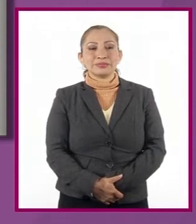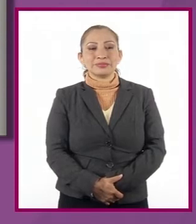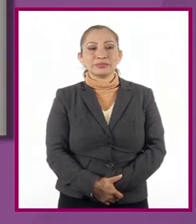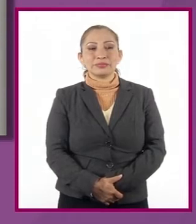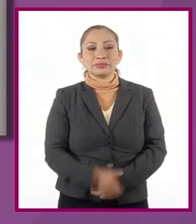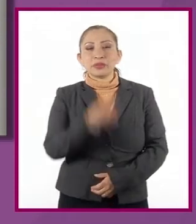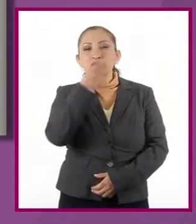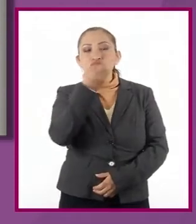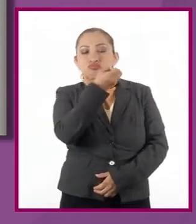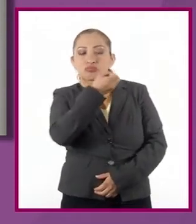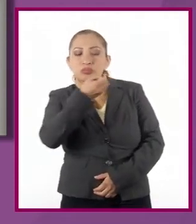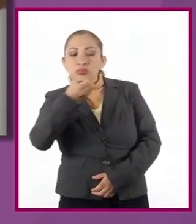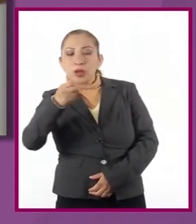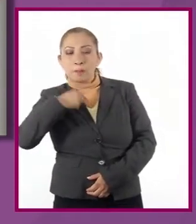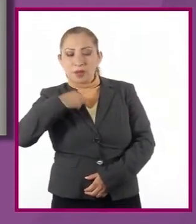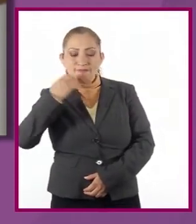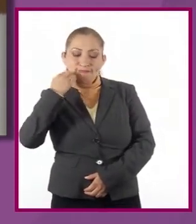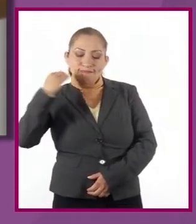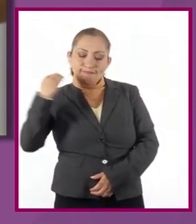Letanía de mis defectos.